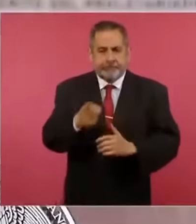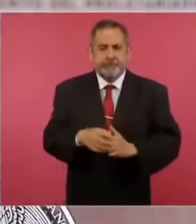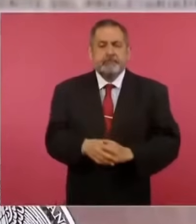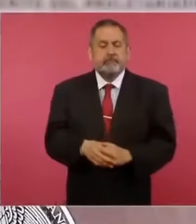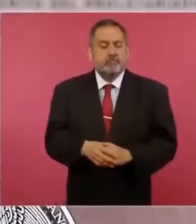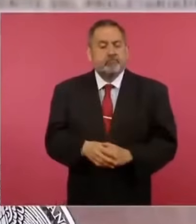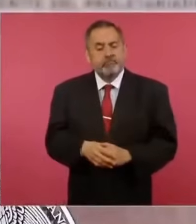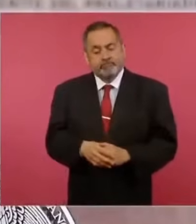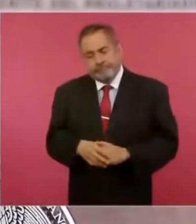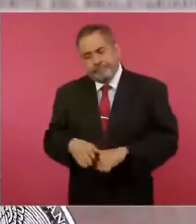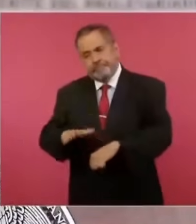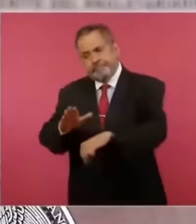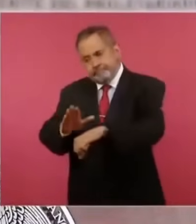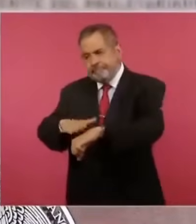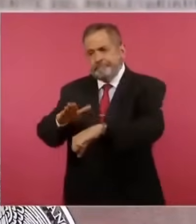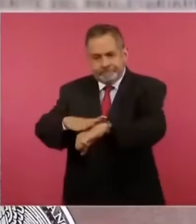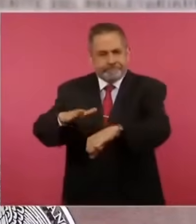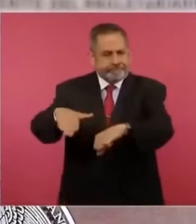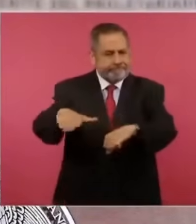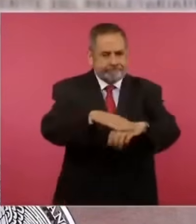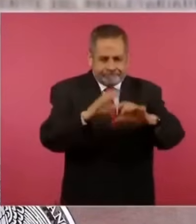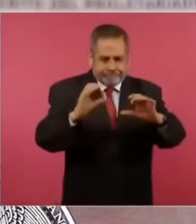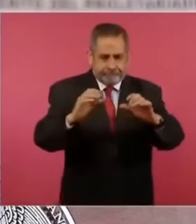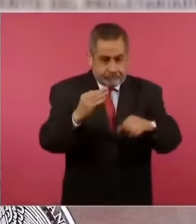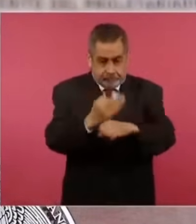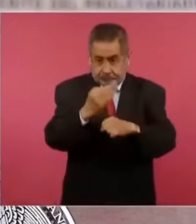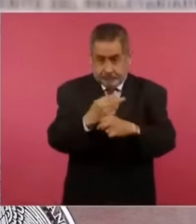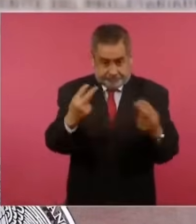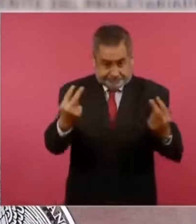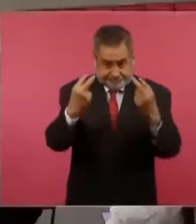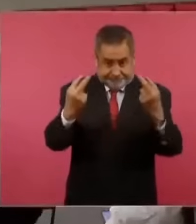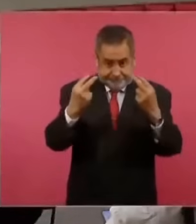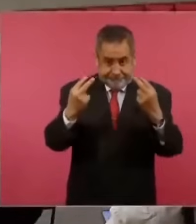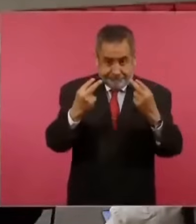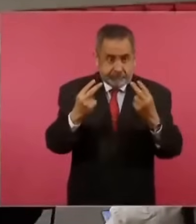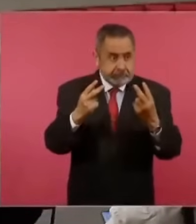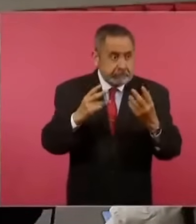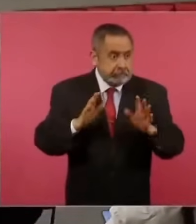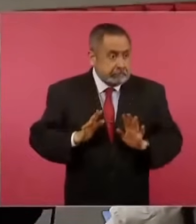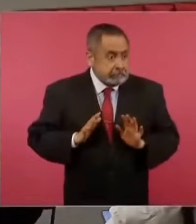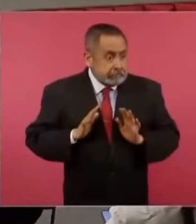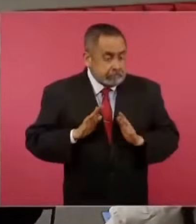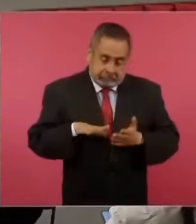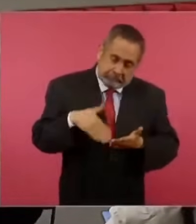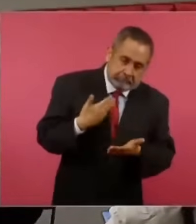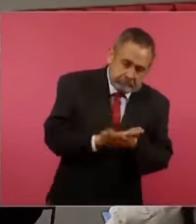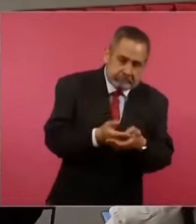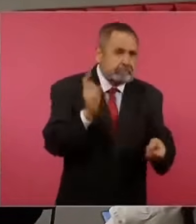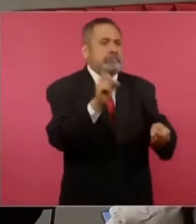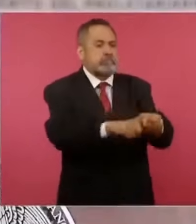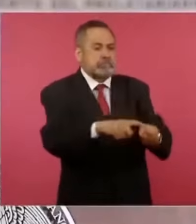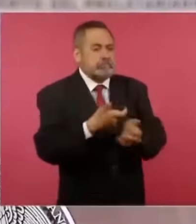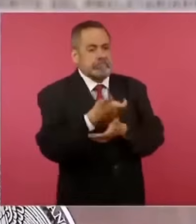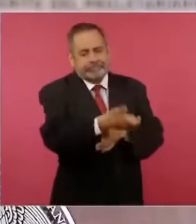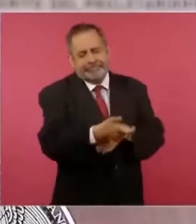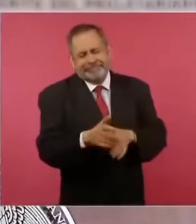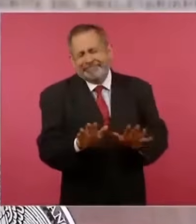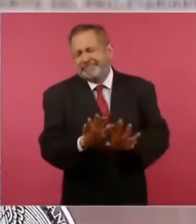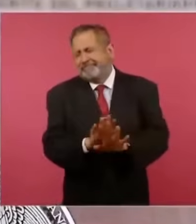hacemos un llamado a todo aquel que esté viendo esta transmisión a no caer en las estafas que se promueven en